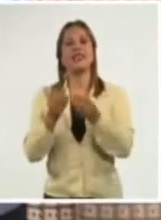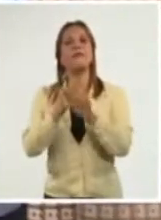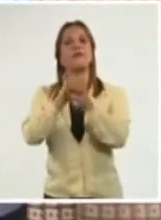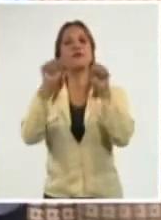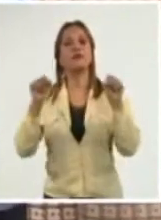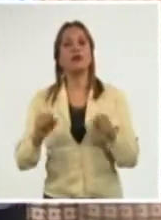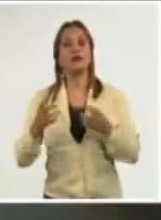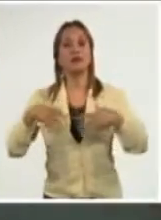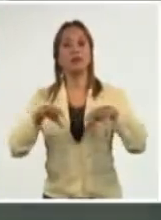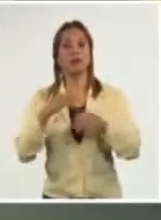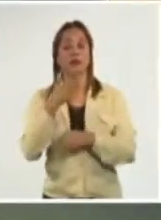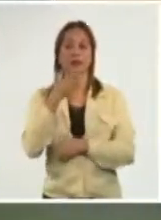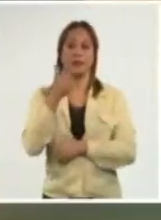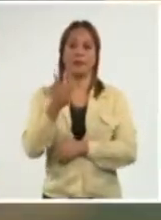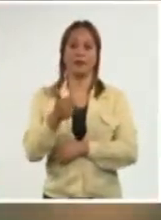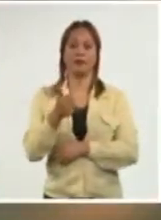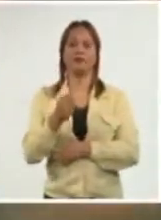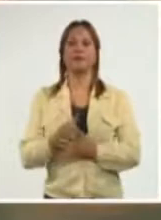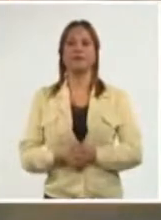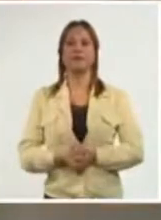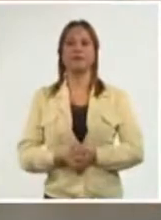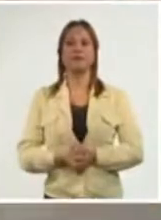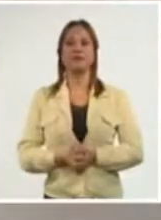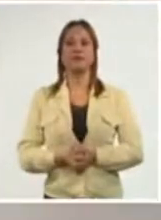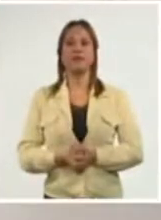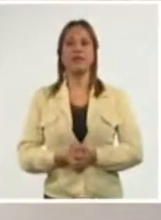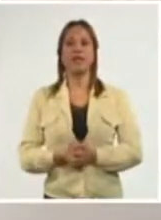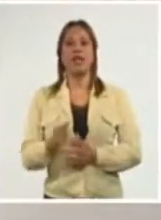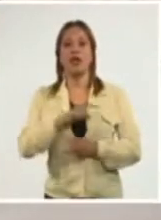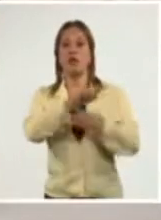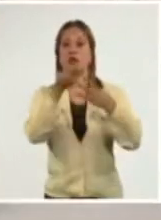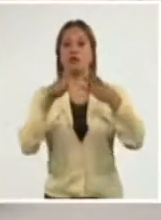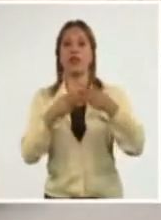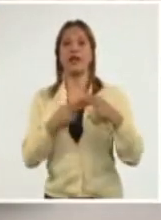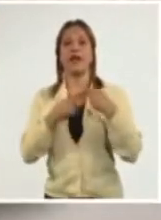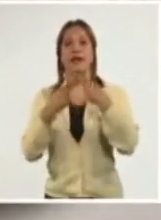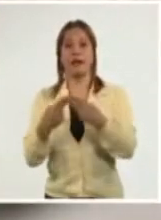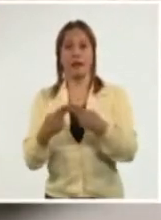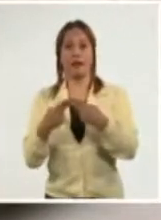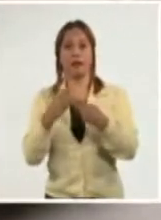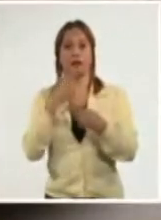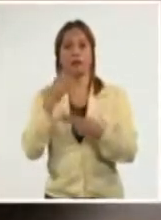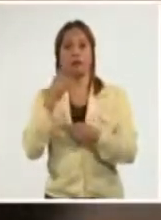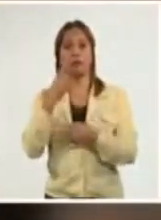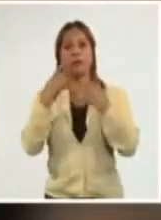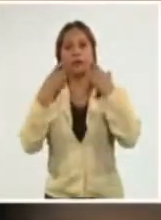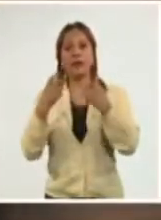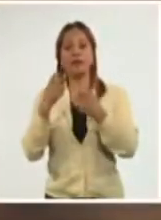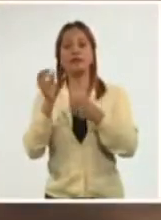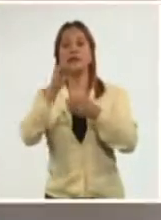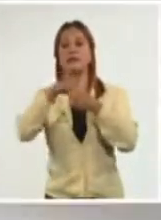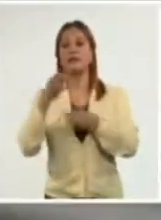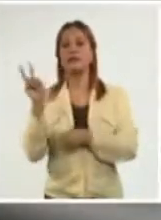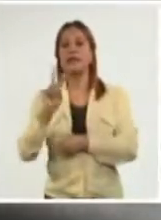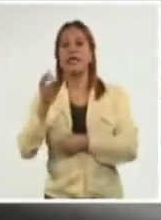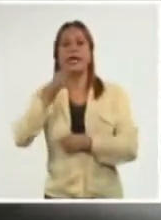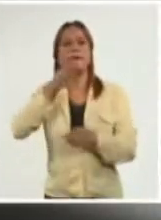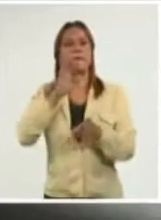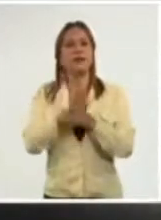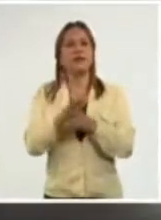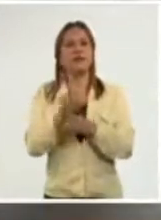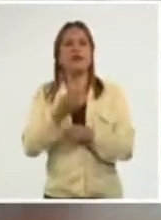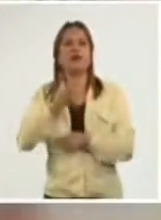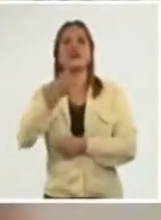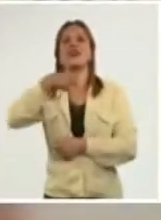de la situación en que se encuentra. El árbol de las tres raíces, Simón Bolívar, Simón Rodríguez y Ezequiel Zamora, entró en el alma del pueblo venezolano y de su